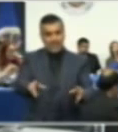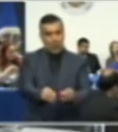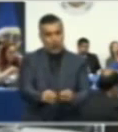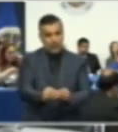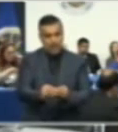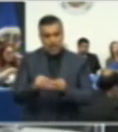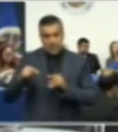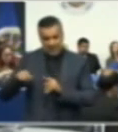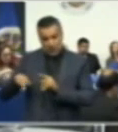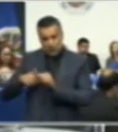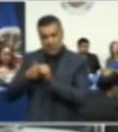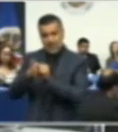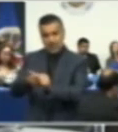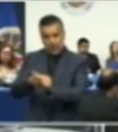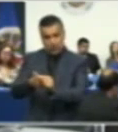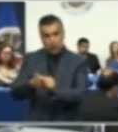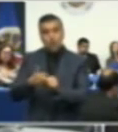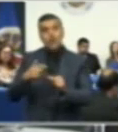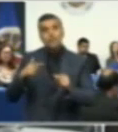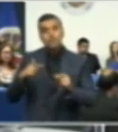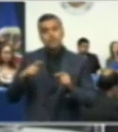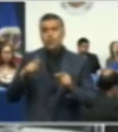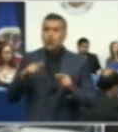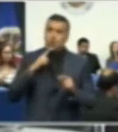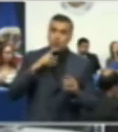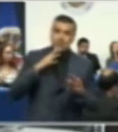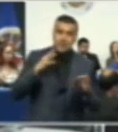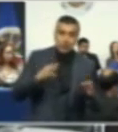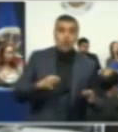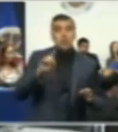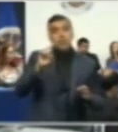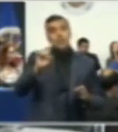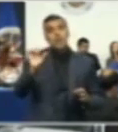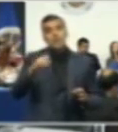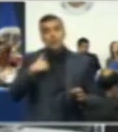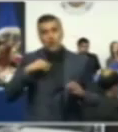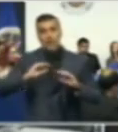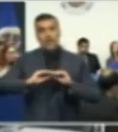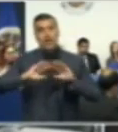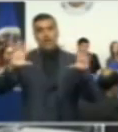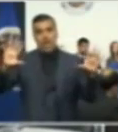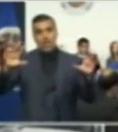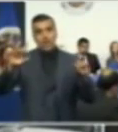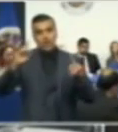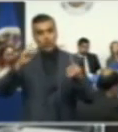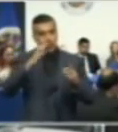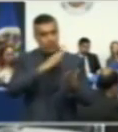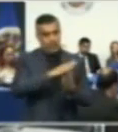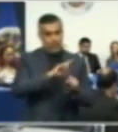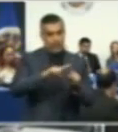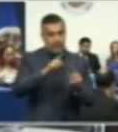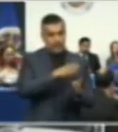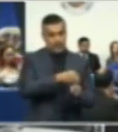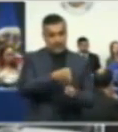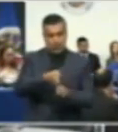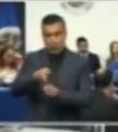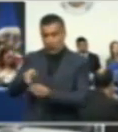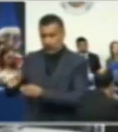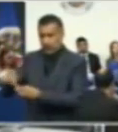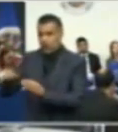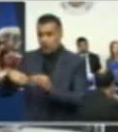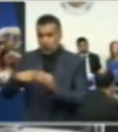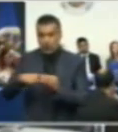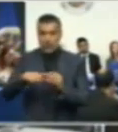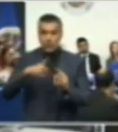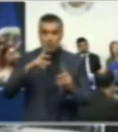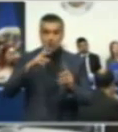en el sentido, no necesariamente de adoptar decisiones, sino de poder tener una claridad entre los diferentes sectores sobre los temas puntuales,